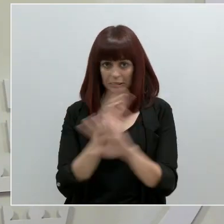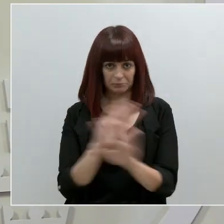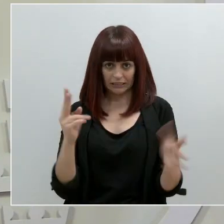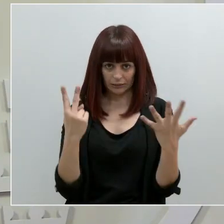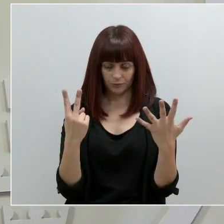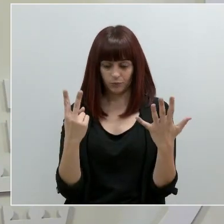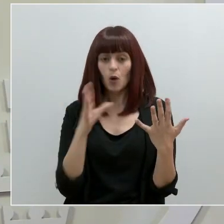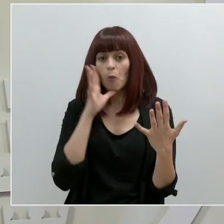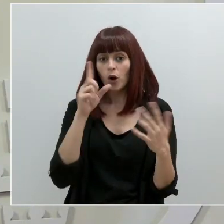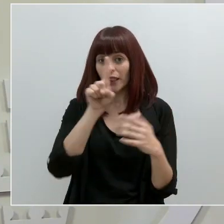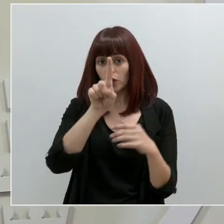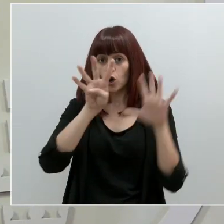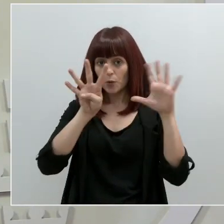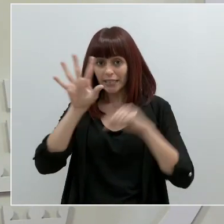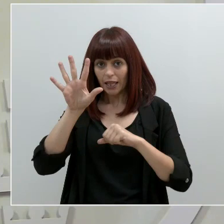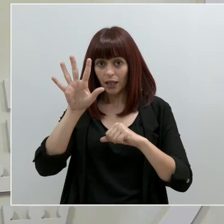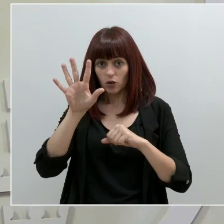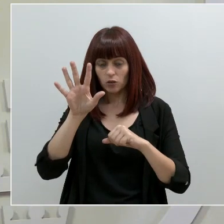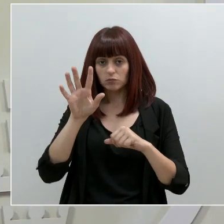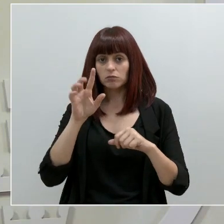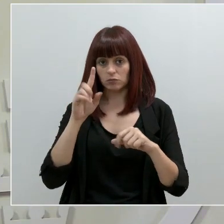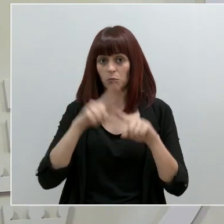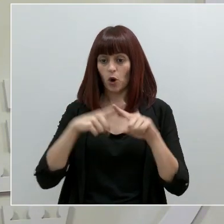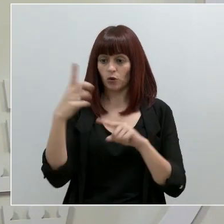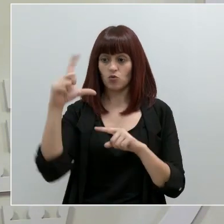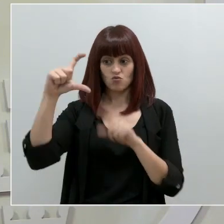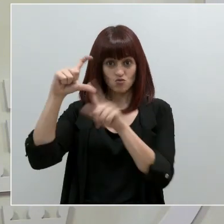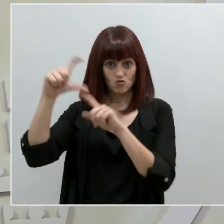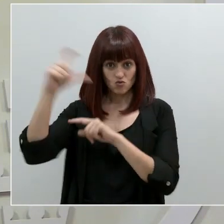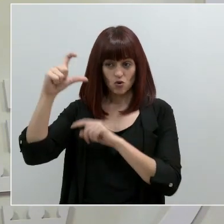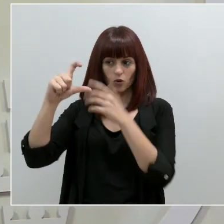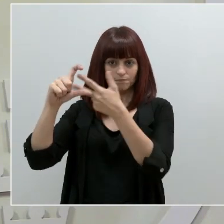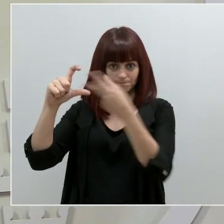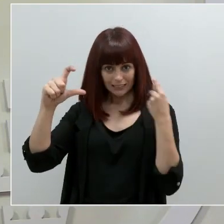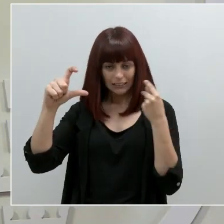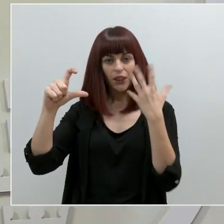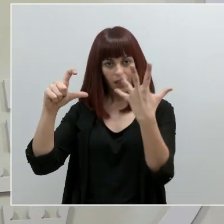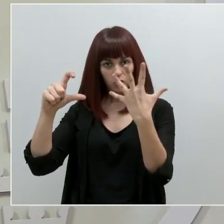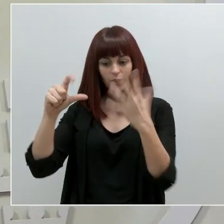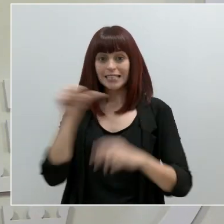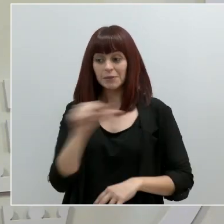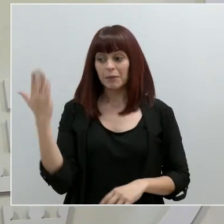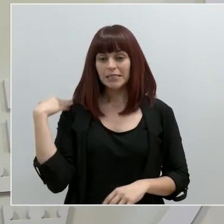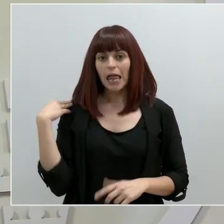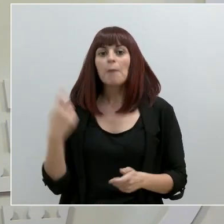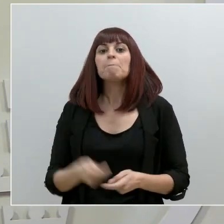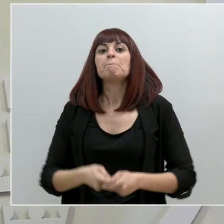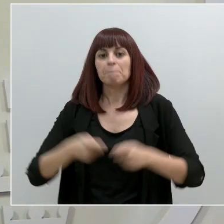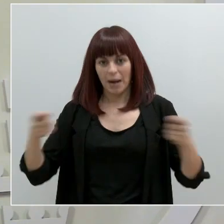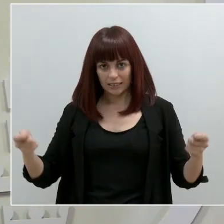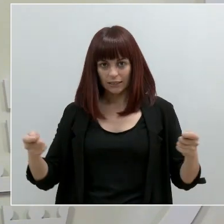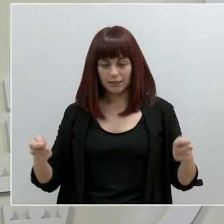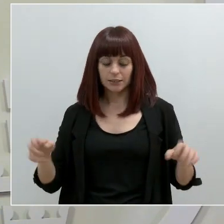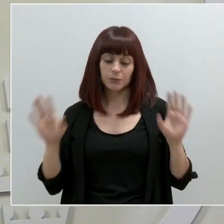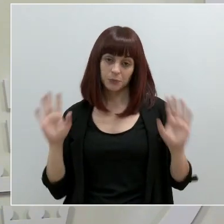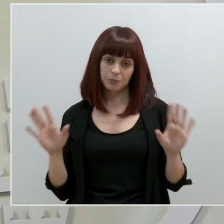bandejas por 195 viales por 5 dosis. La semana pasada hubo ya un aumento, pero con una